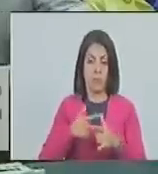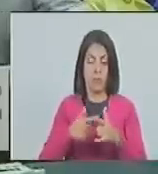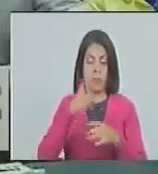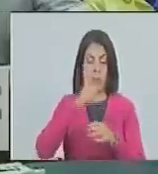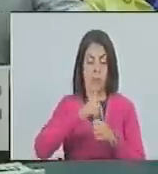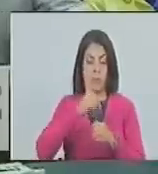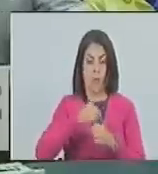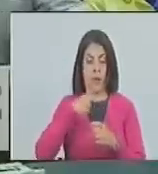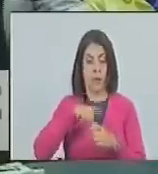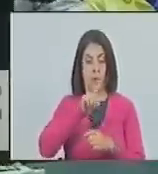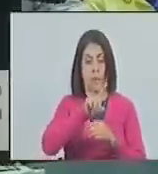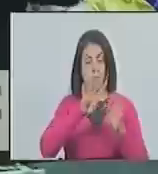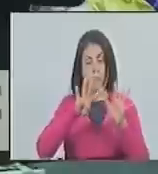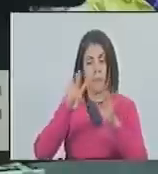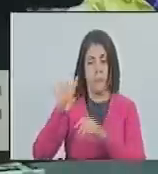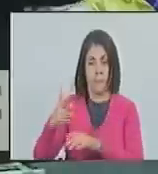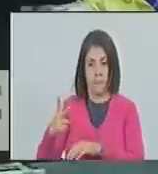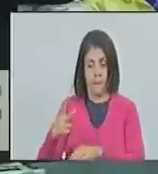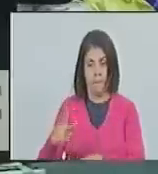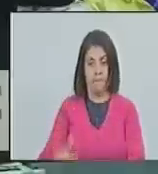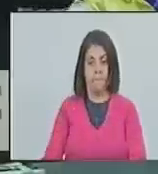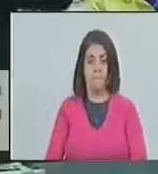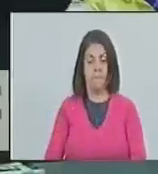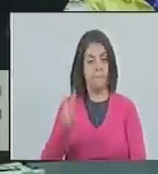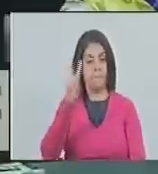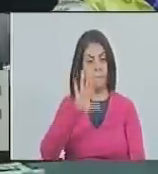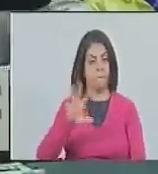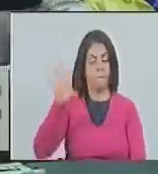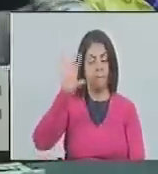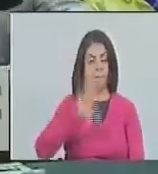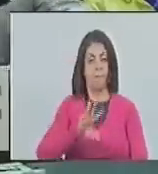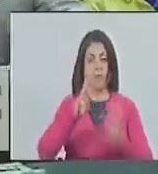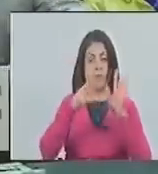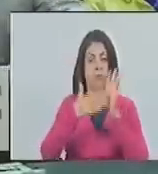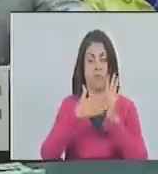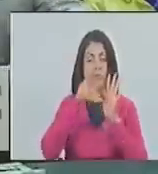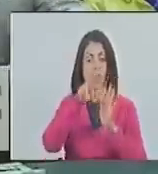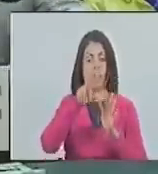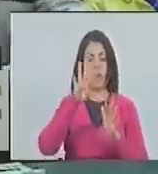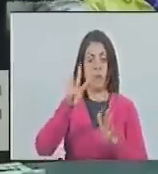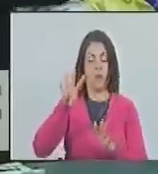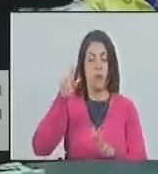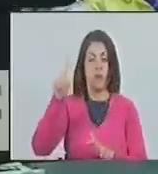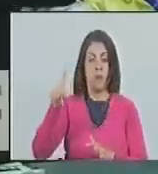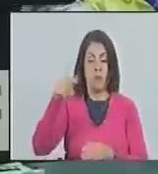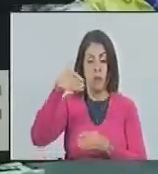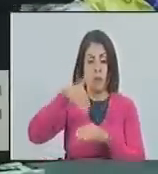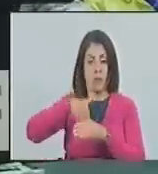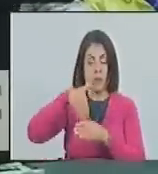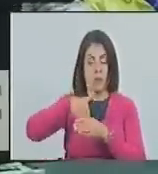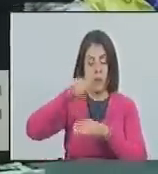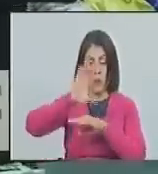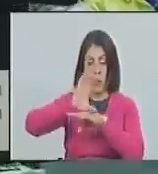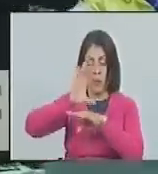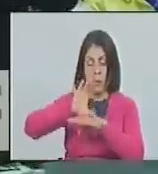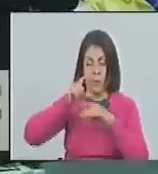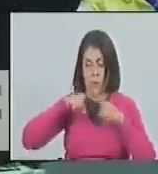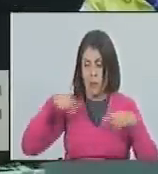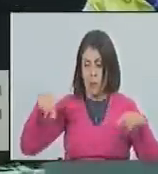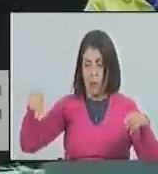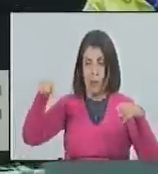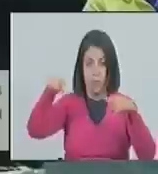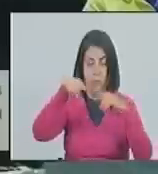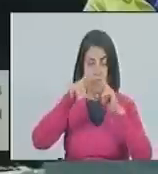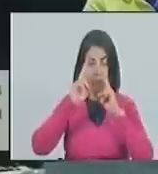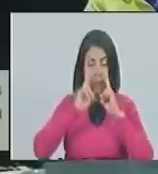dato. En 1993, en Venezuela habían 8.341 centros electorales.